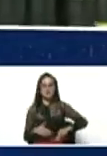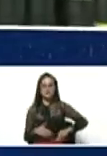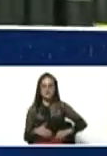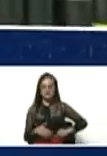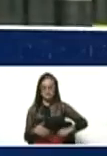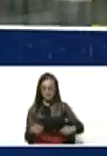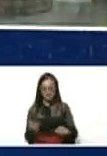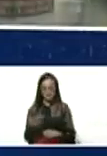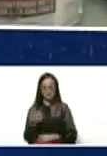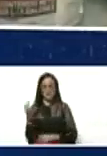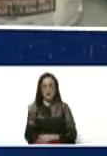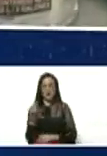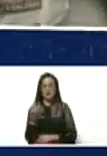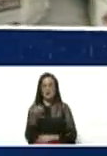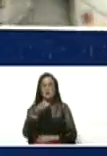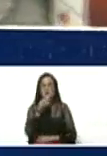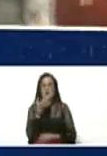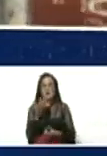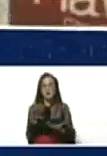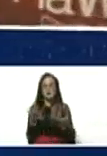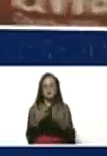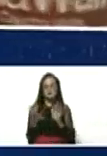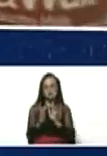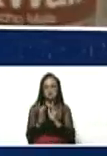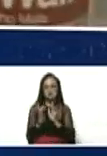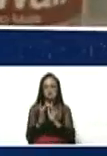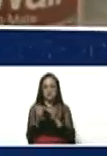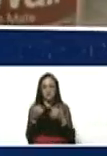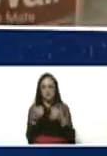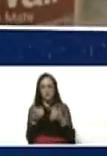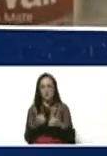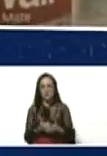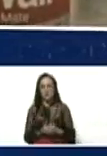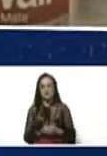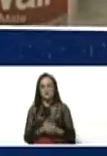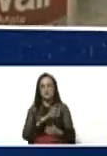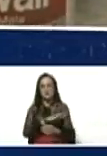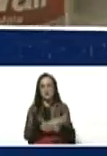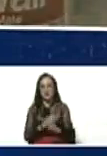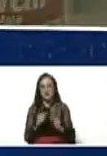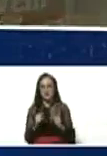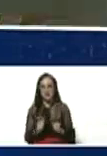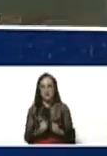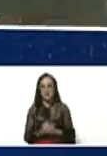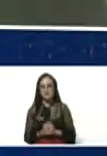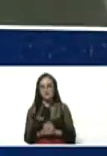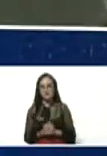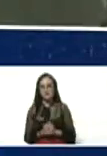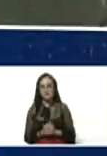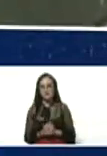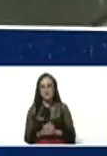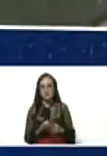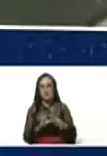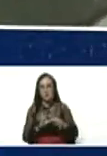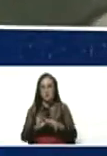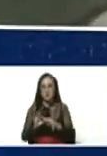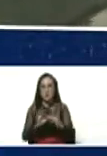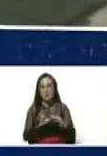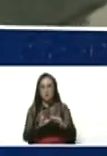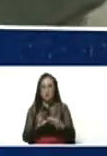verdad, una buena interacción. Hemos fortalecido lo que es la unión cívico-militar, que ese